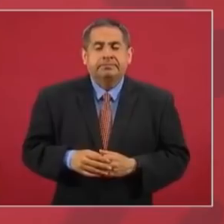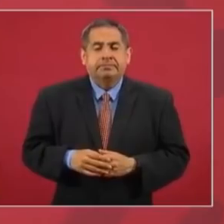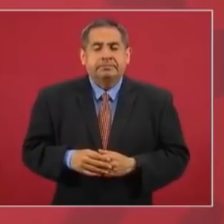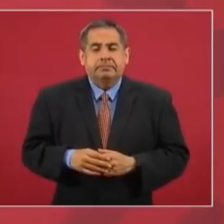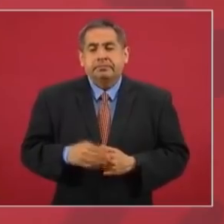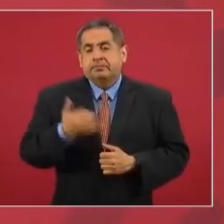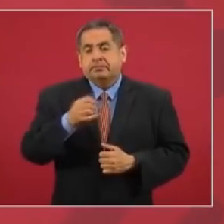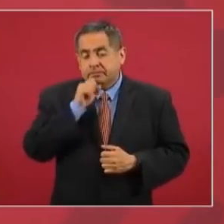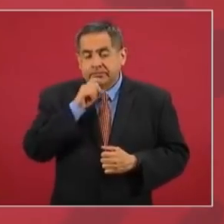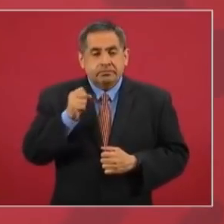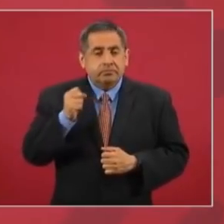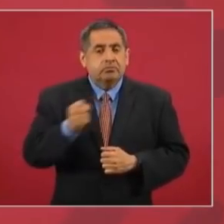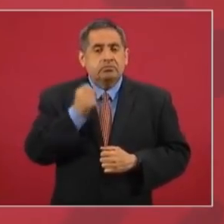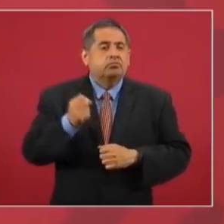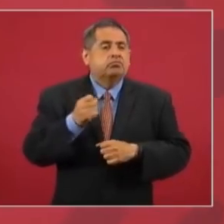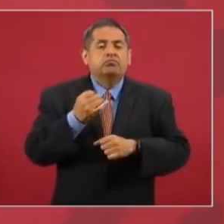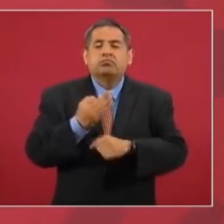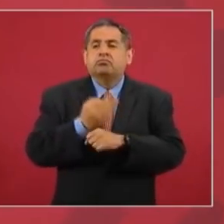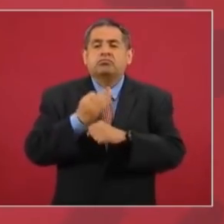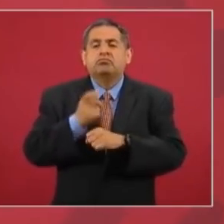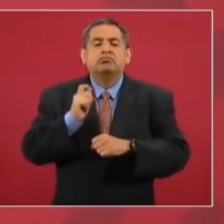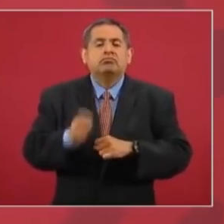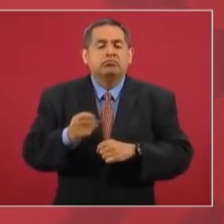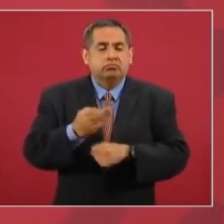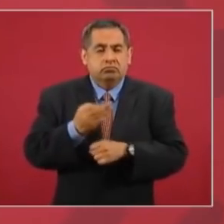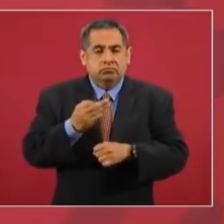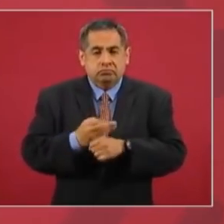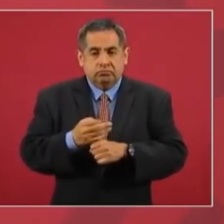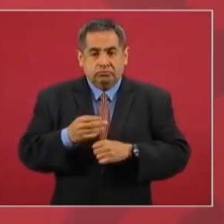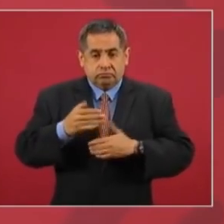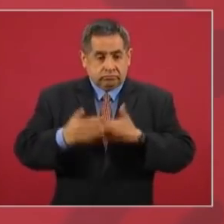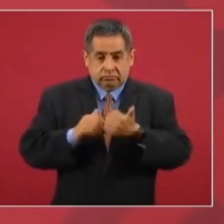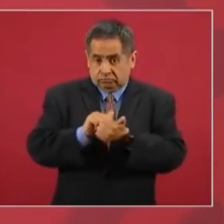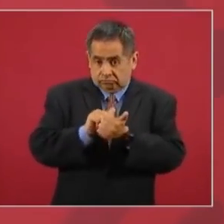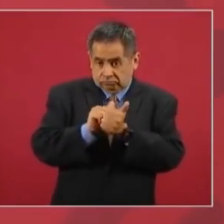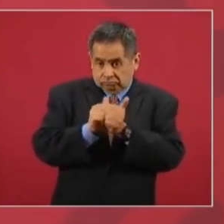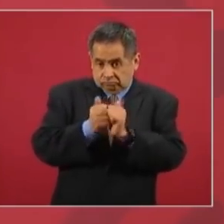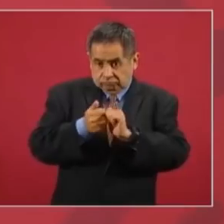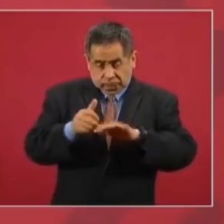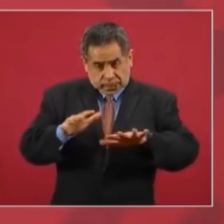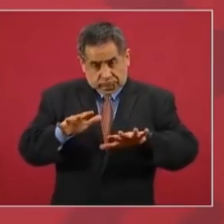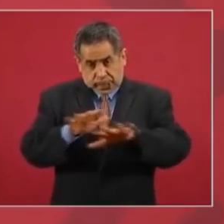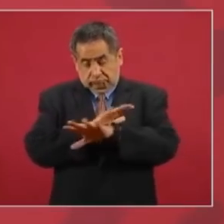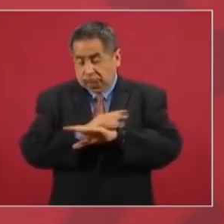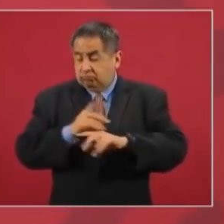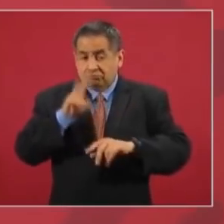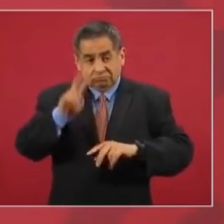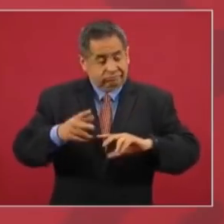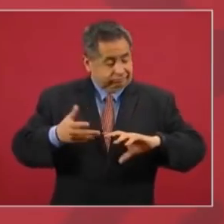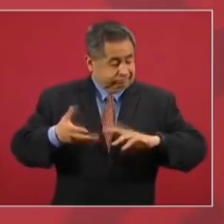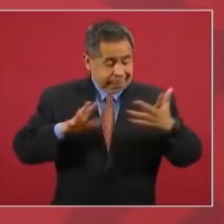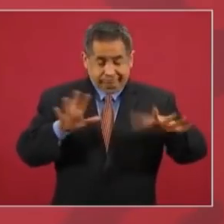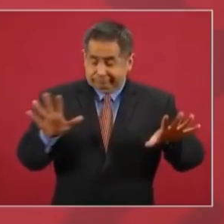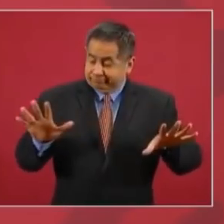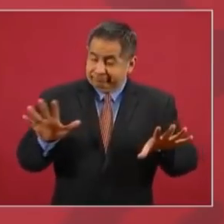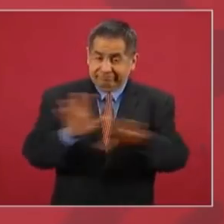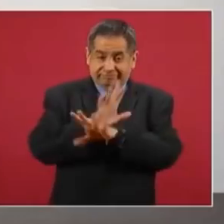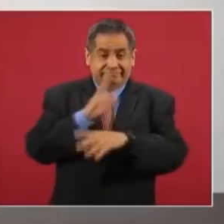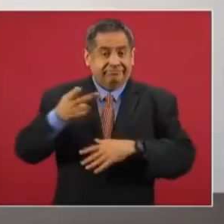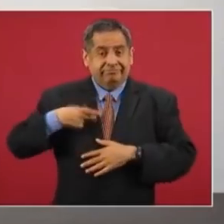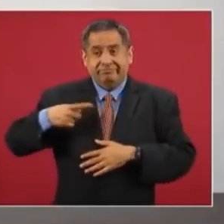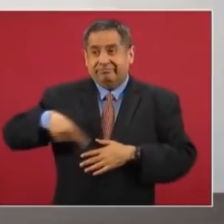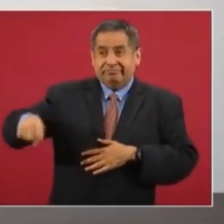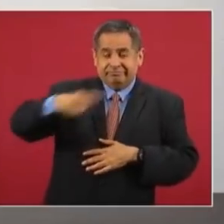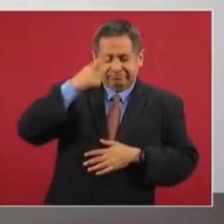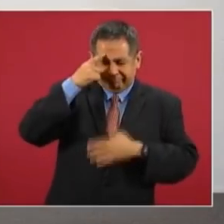Y afortunadamente ahora estamos viviendo un proceso de cambio, una revolución de las conciencias,